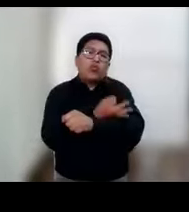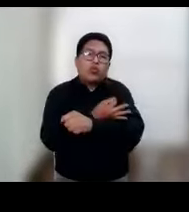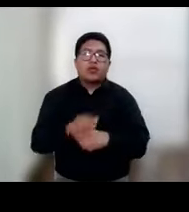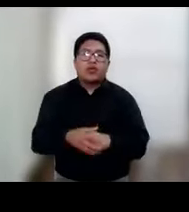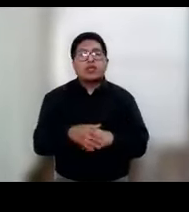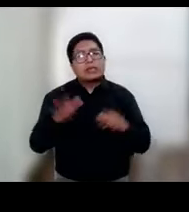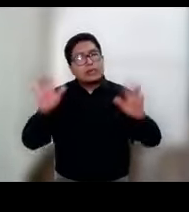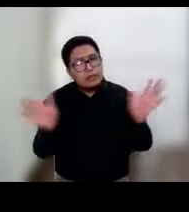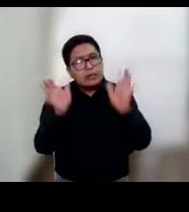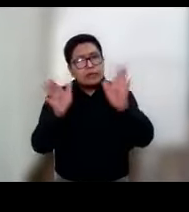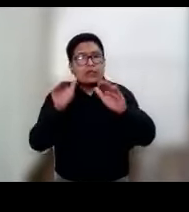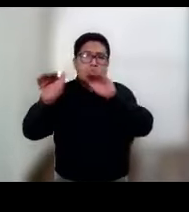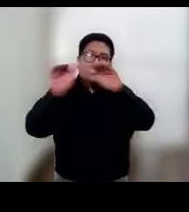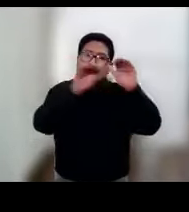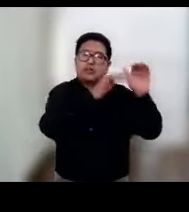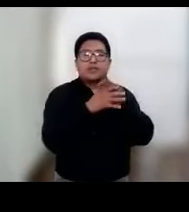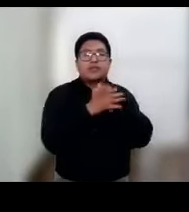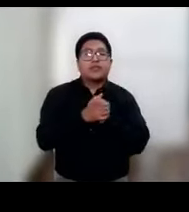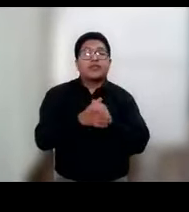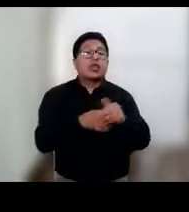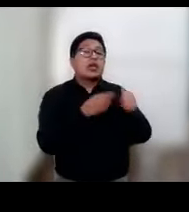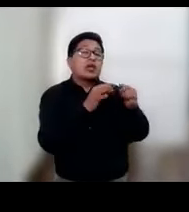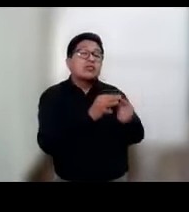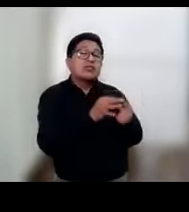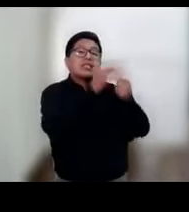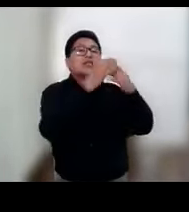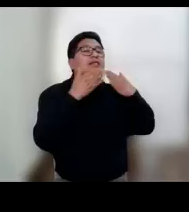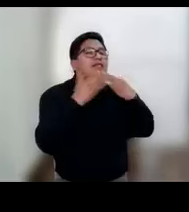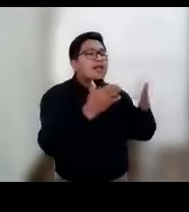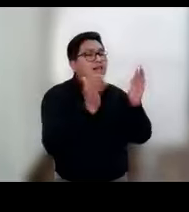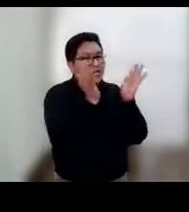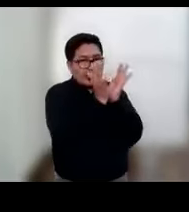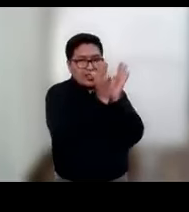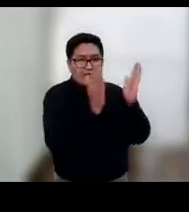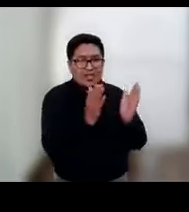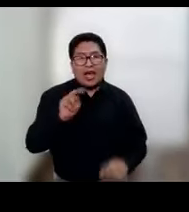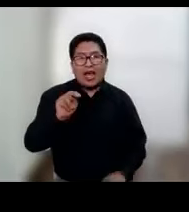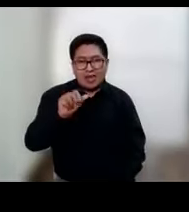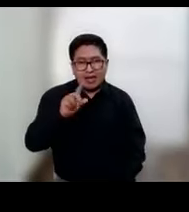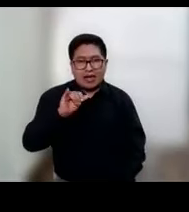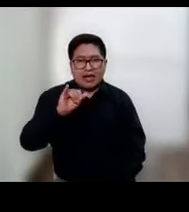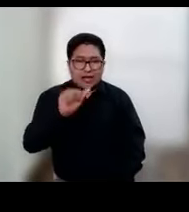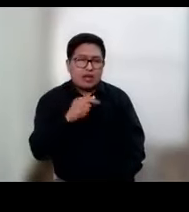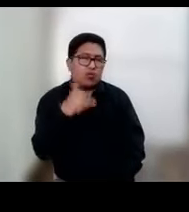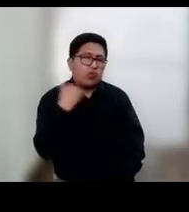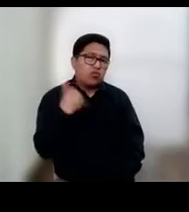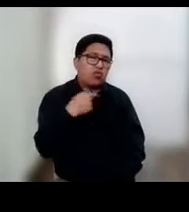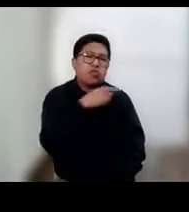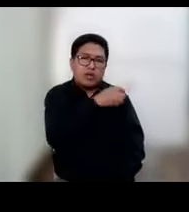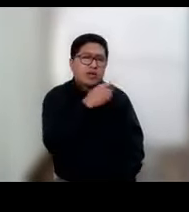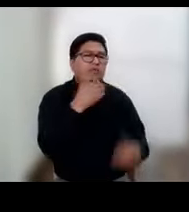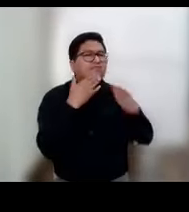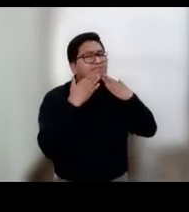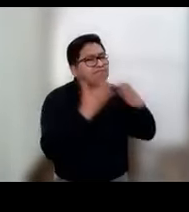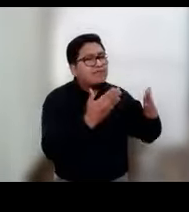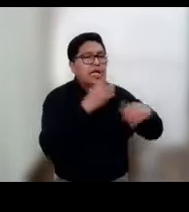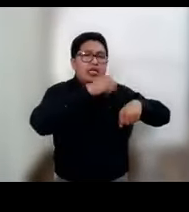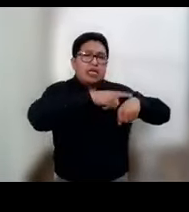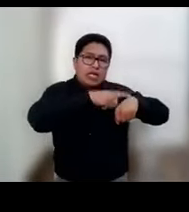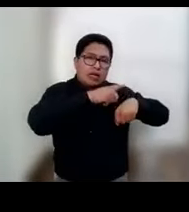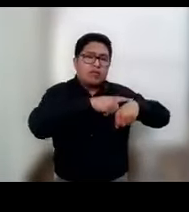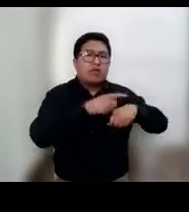animo a ello y especialmente quiero agradecer a nadie a cruz la defensora del pueblo de bolivia muchísimas gracias a nadie por este espacio y además